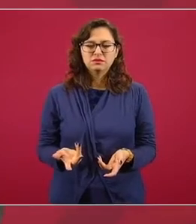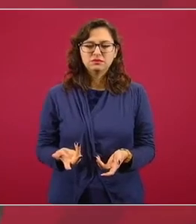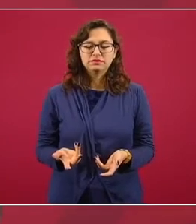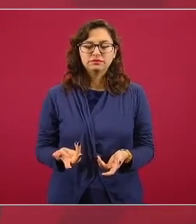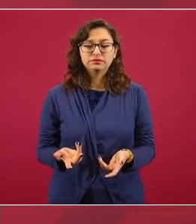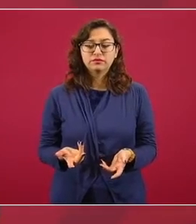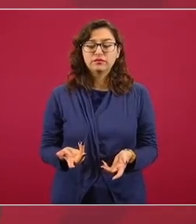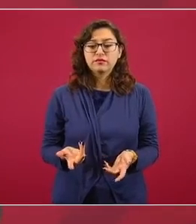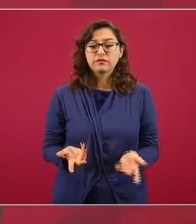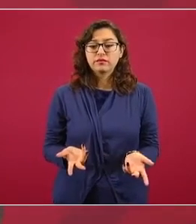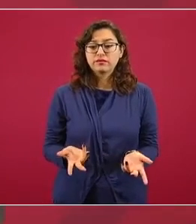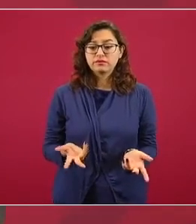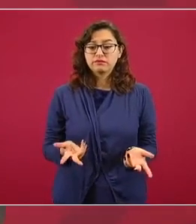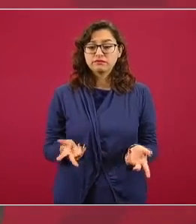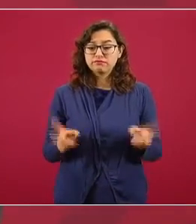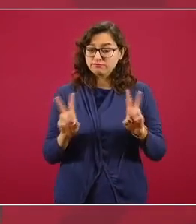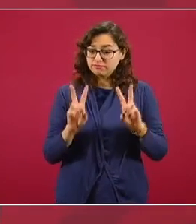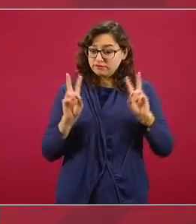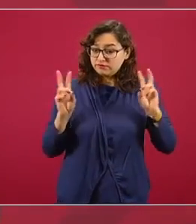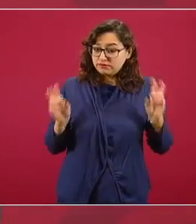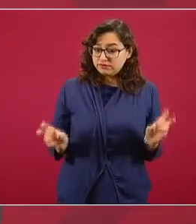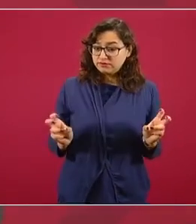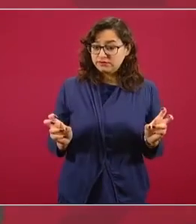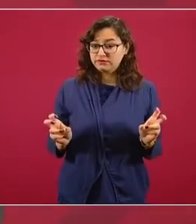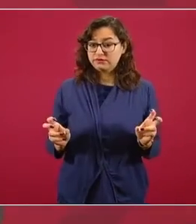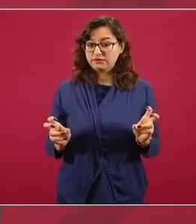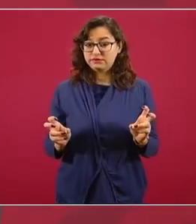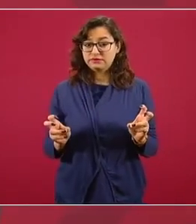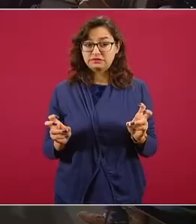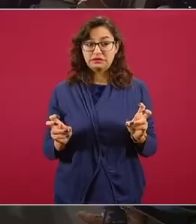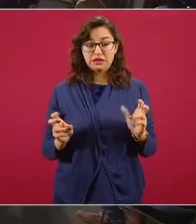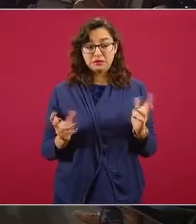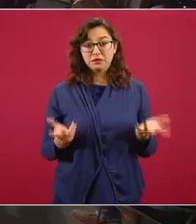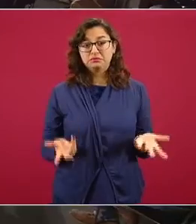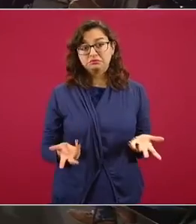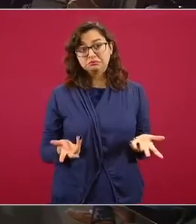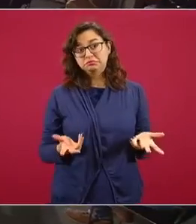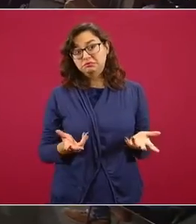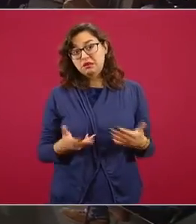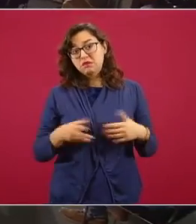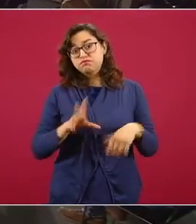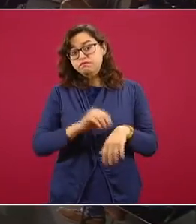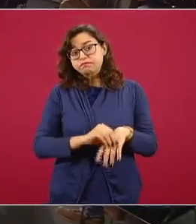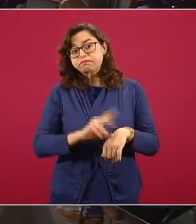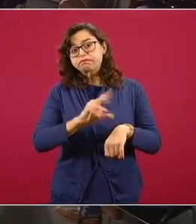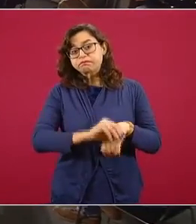En esa materia nos quedamos rezagados.